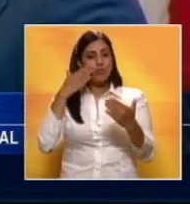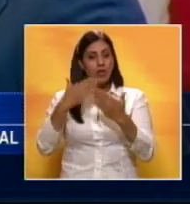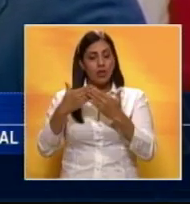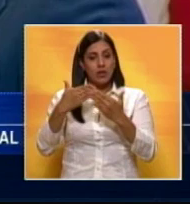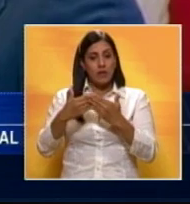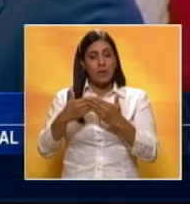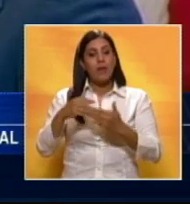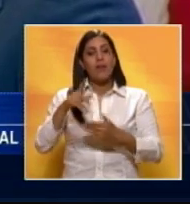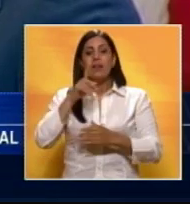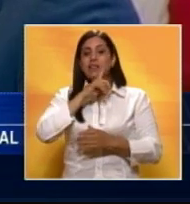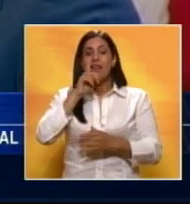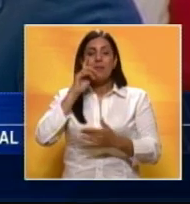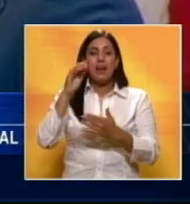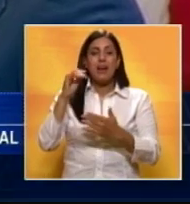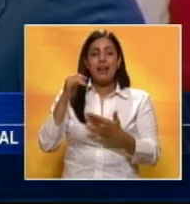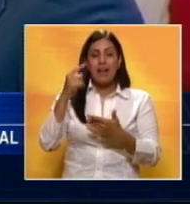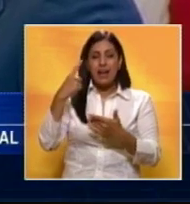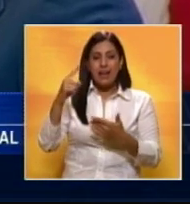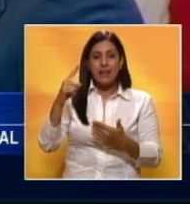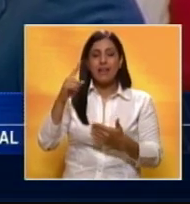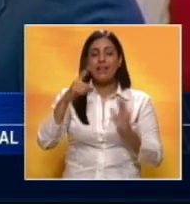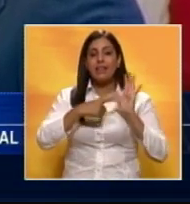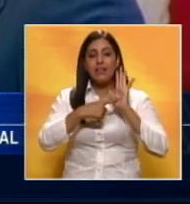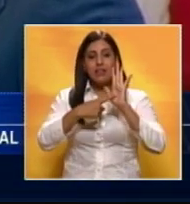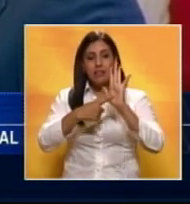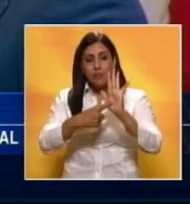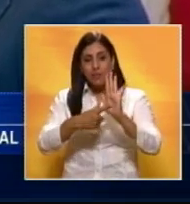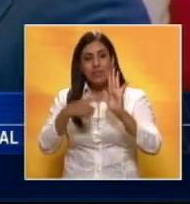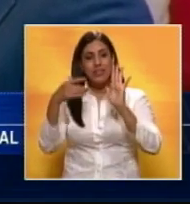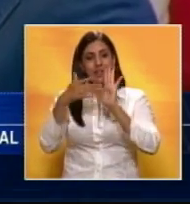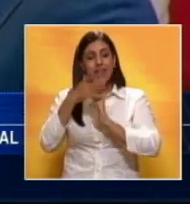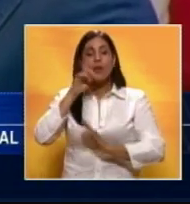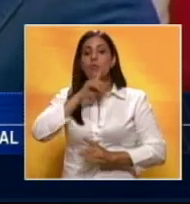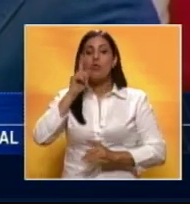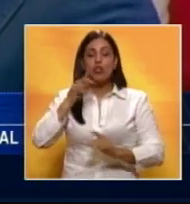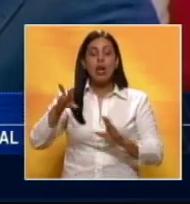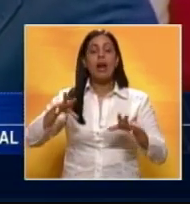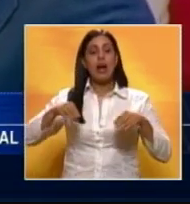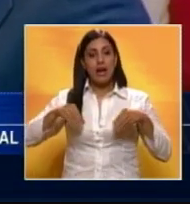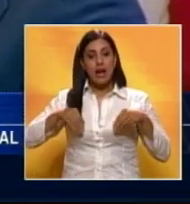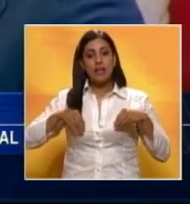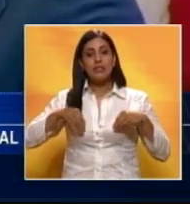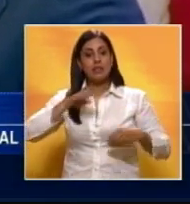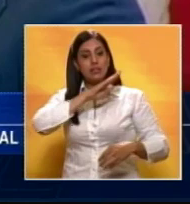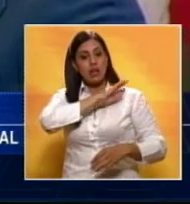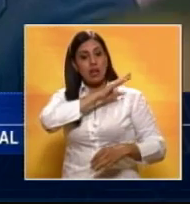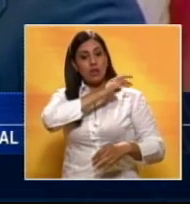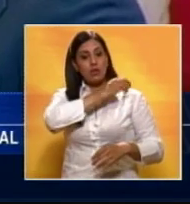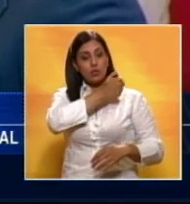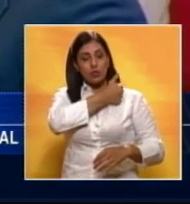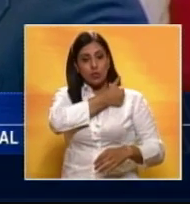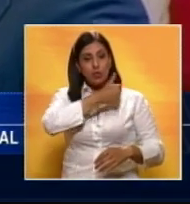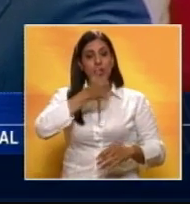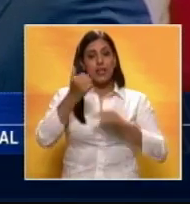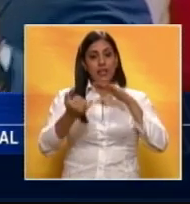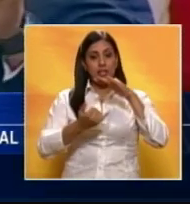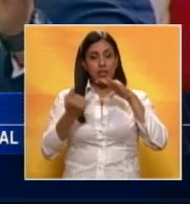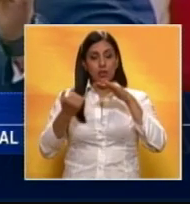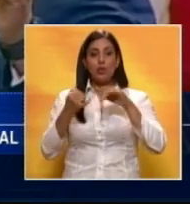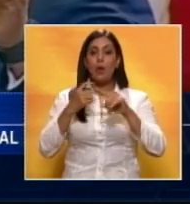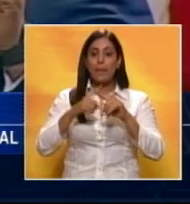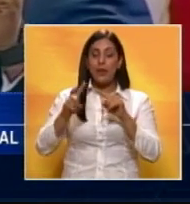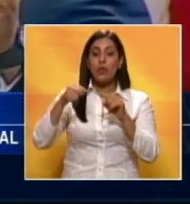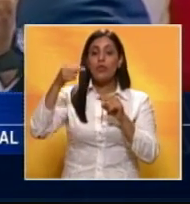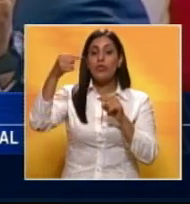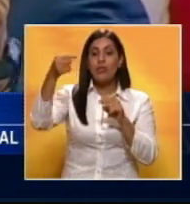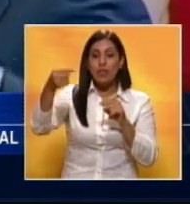notorios, eso evidentemente demuestra que ella reconoce la autoridad de la institución, pero